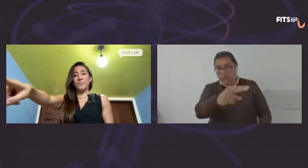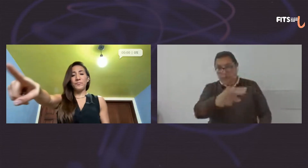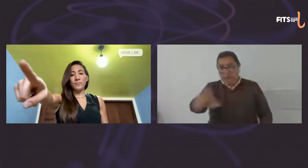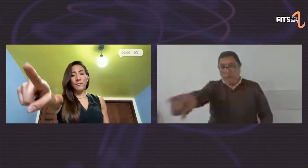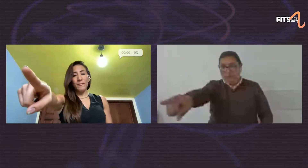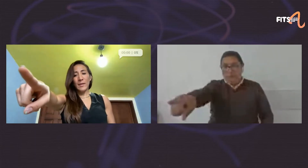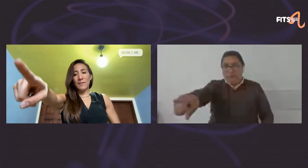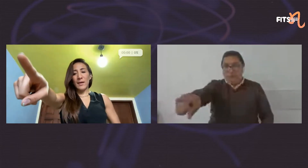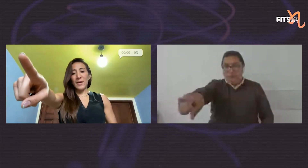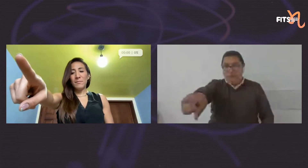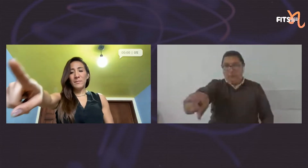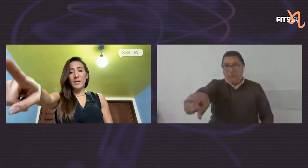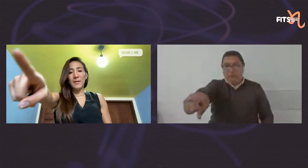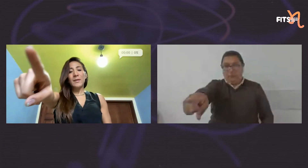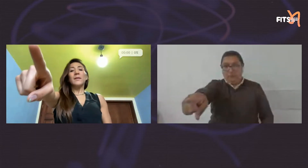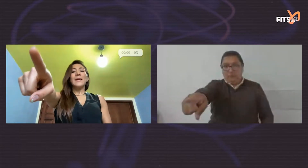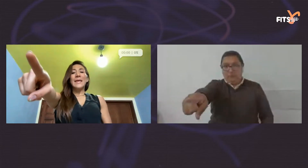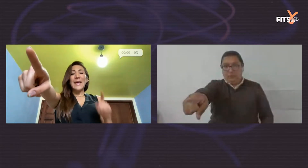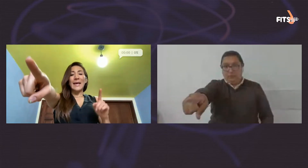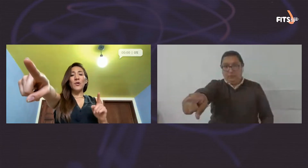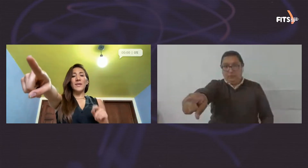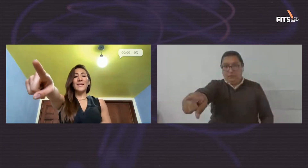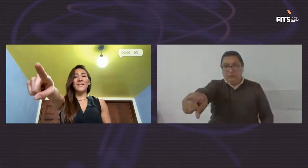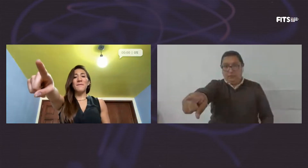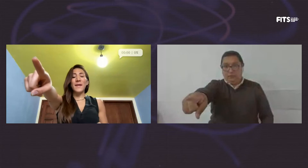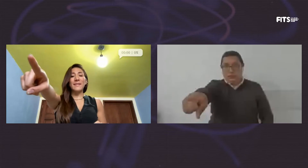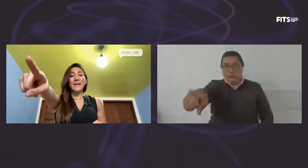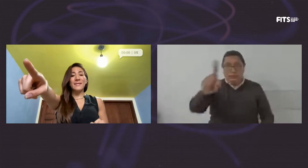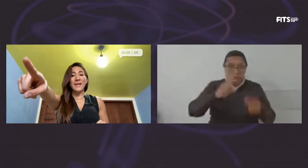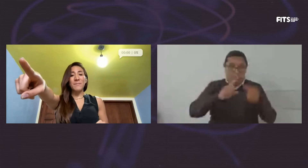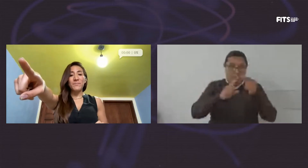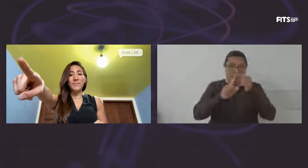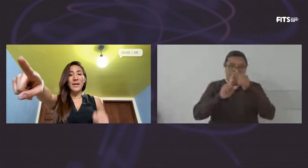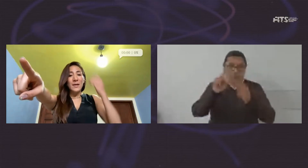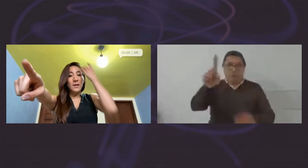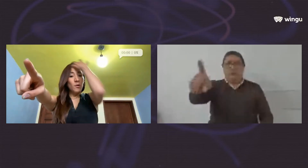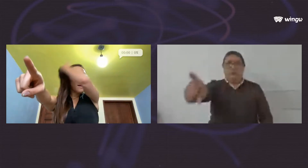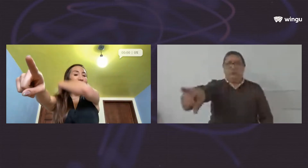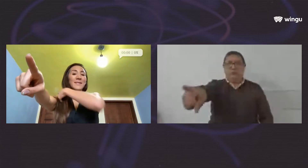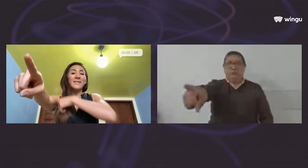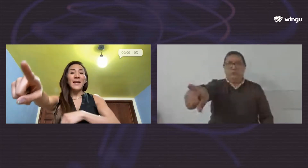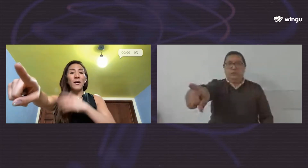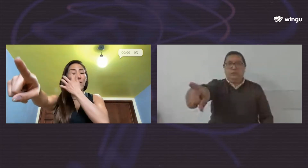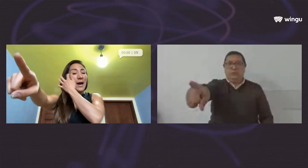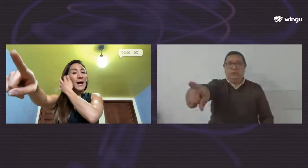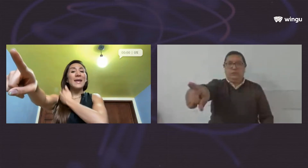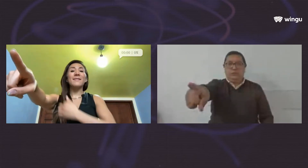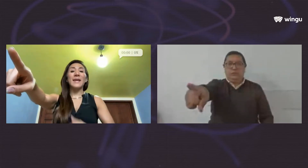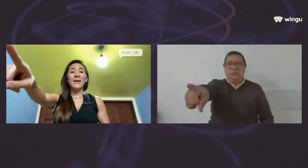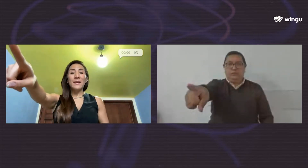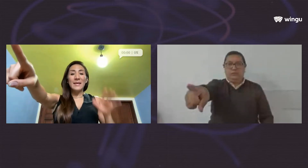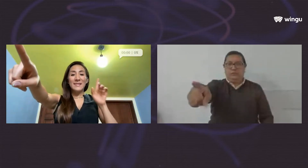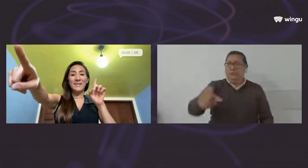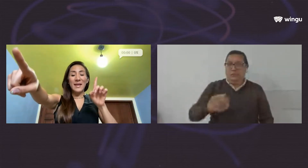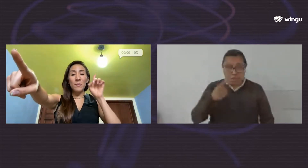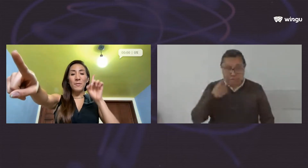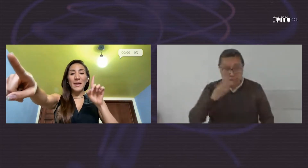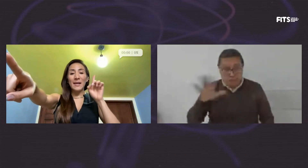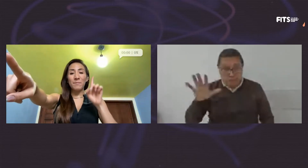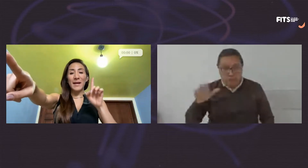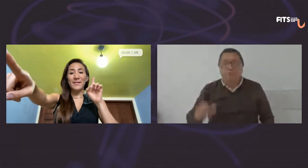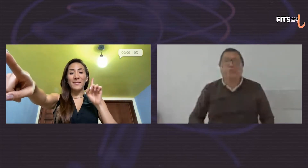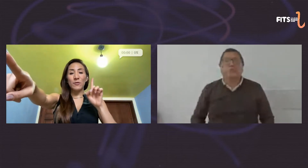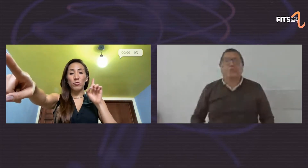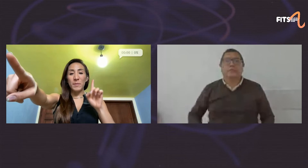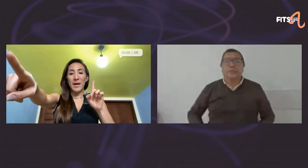ti. ¿Sí? Y ya que lo tienes enfrente de ti, lo que vas a hacer ahora es que sin mover